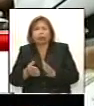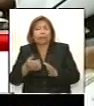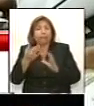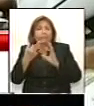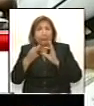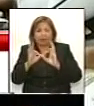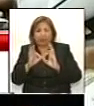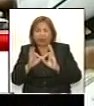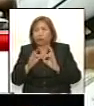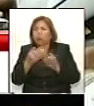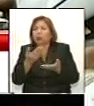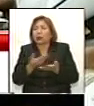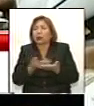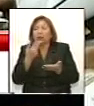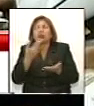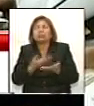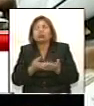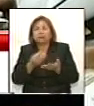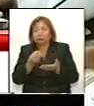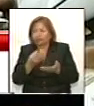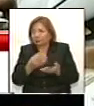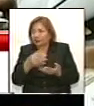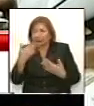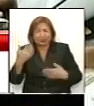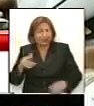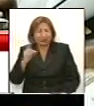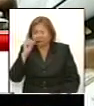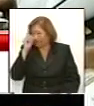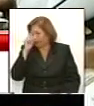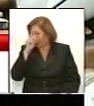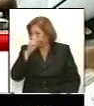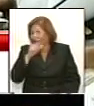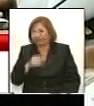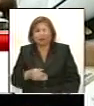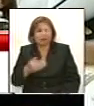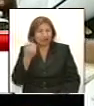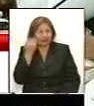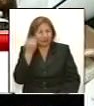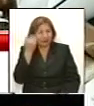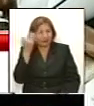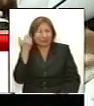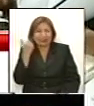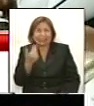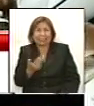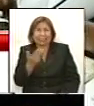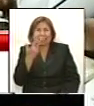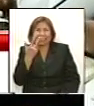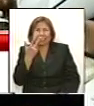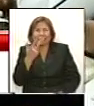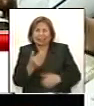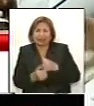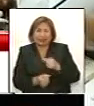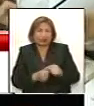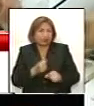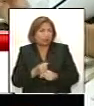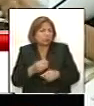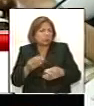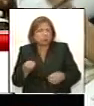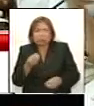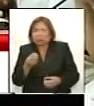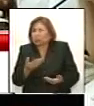para identificar la cuenta es una cosa imposible. En los casos más antiguos que tenemos, tenemos 3 años en los que todavía no se